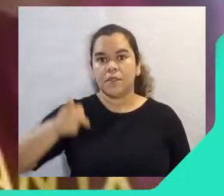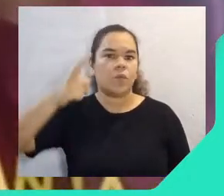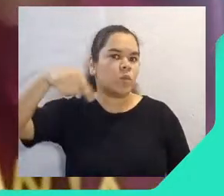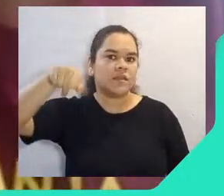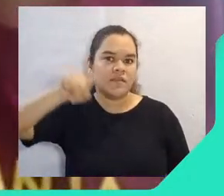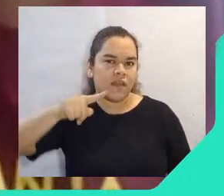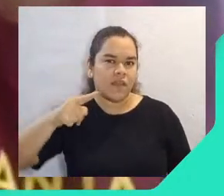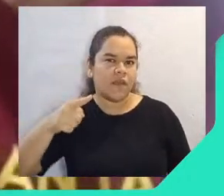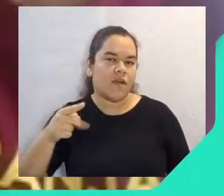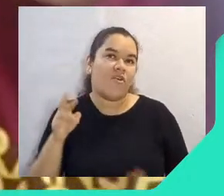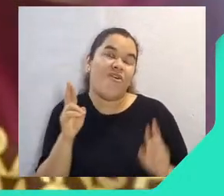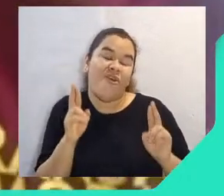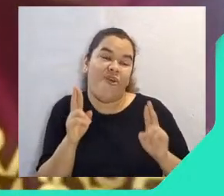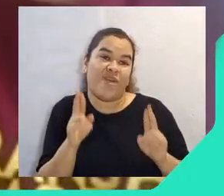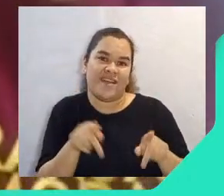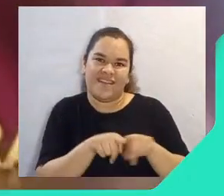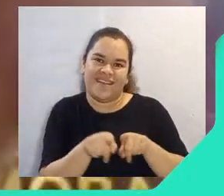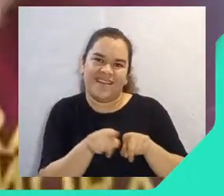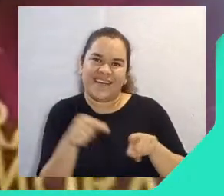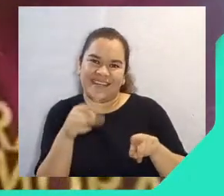espero que ingeniería en electrónica,